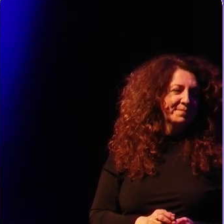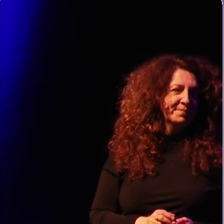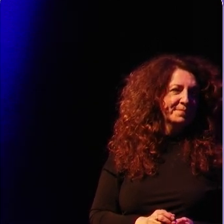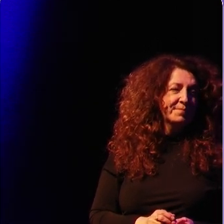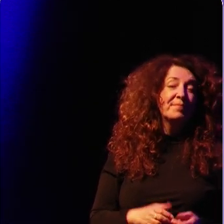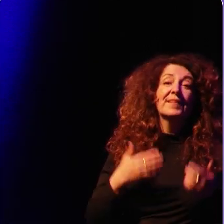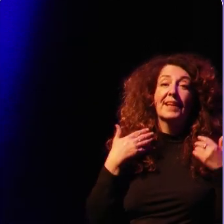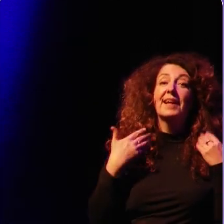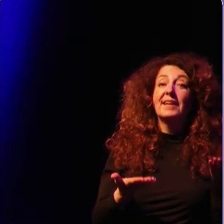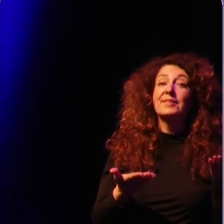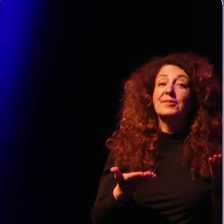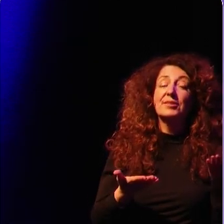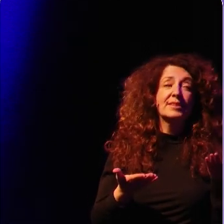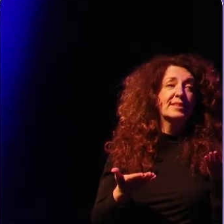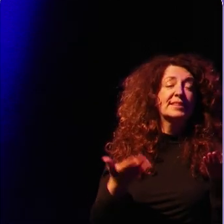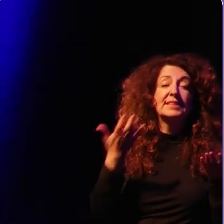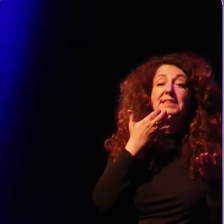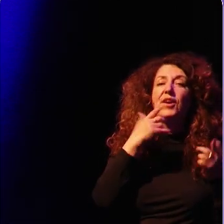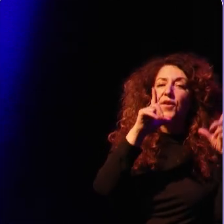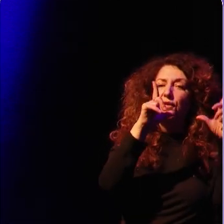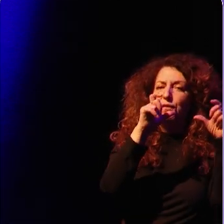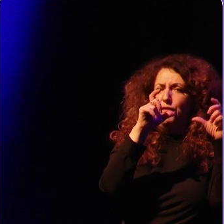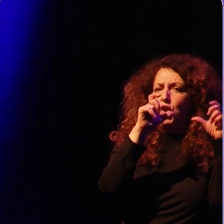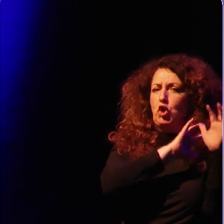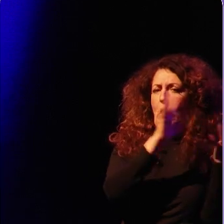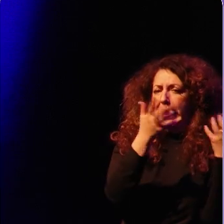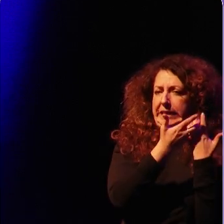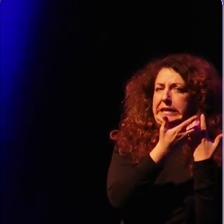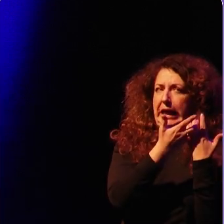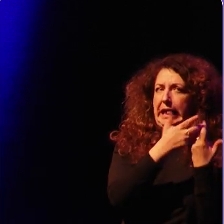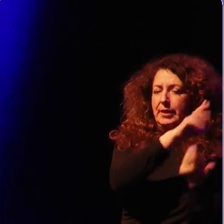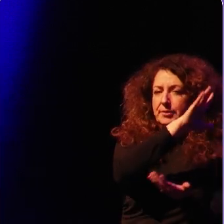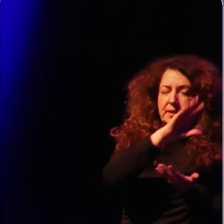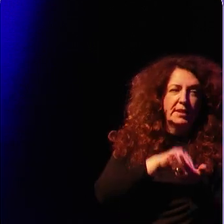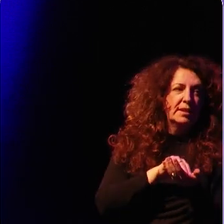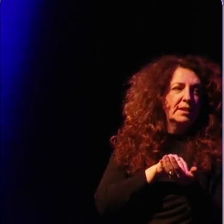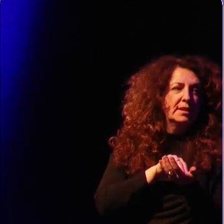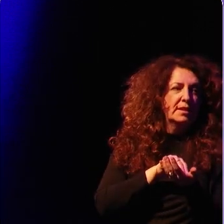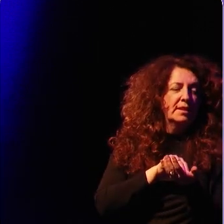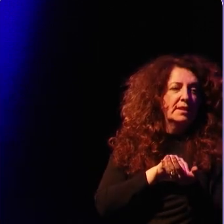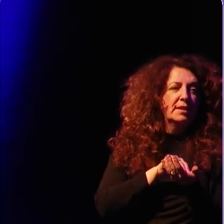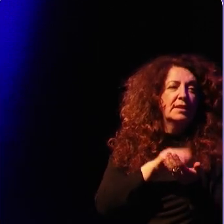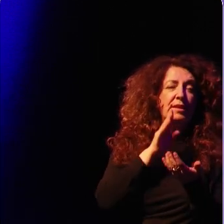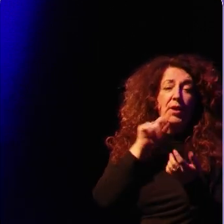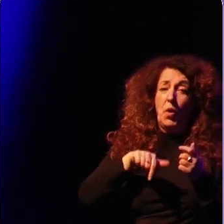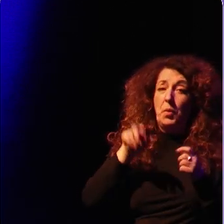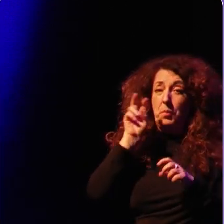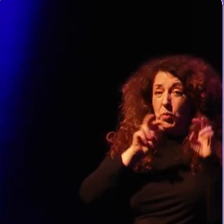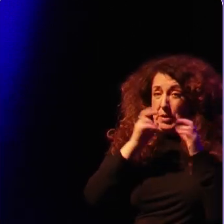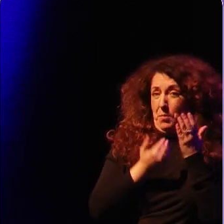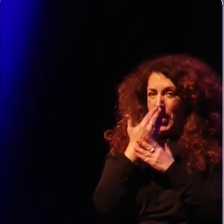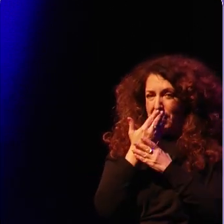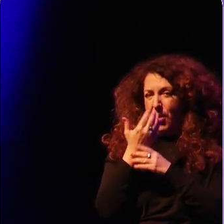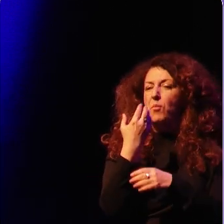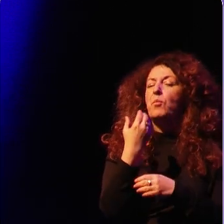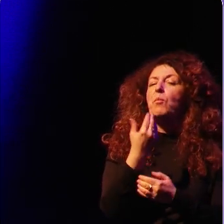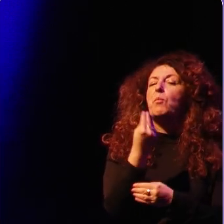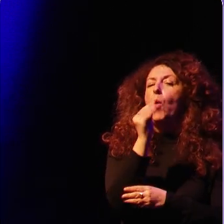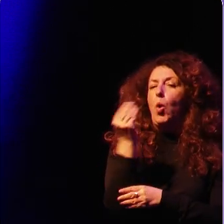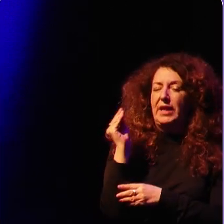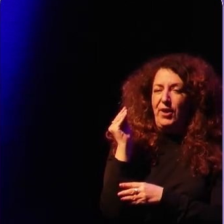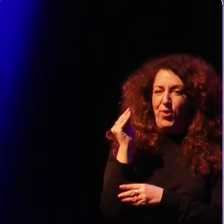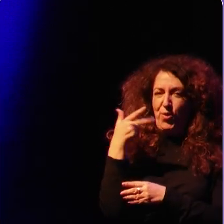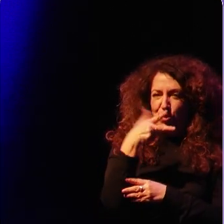¿a qué quiero ir? Si puedes coger una foto de internet, como puede ser el Chucky, que fue lo que busqué esta mañana,